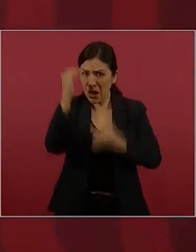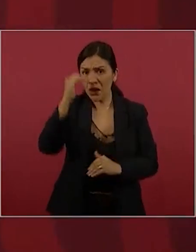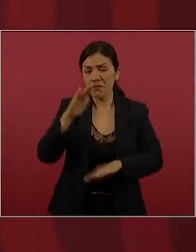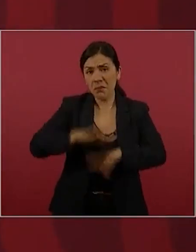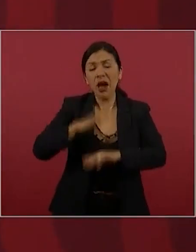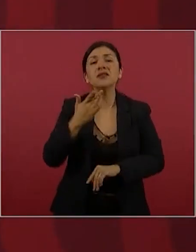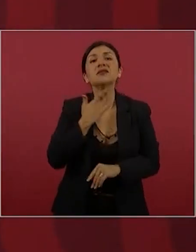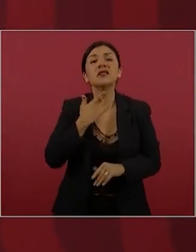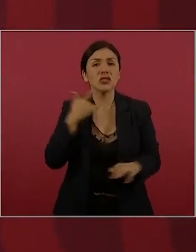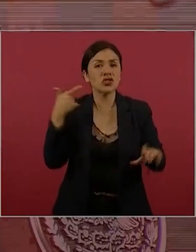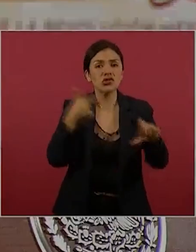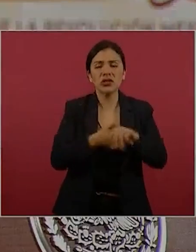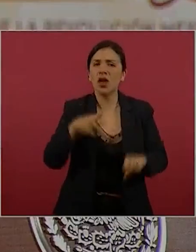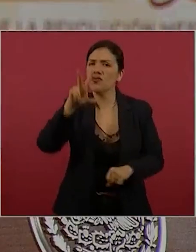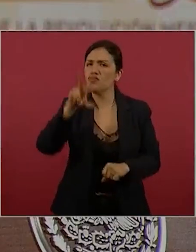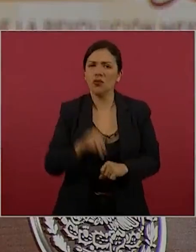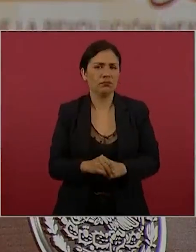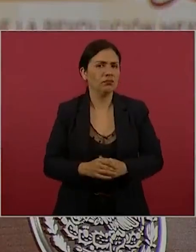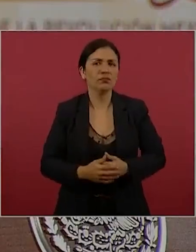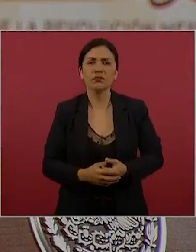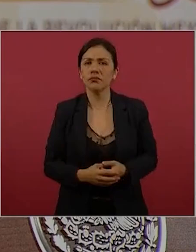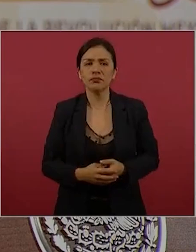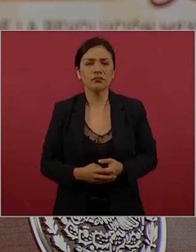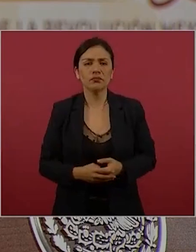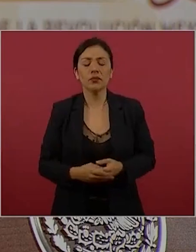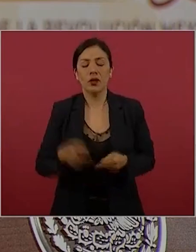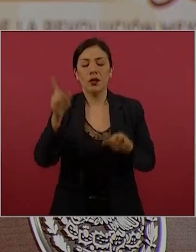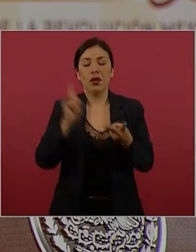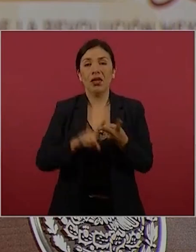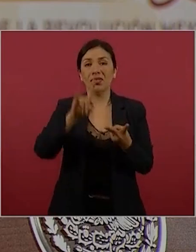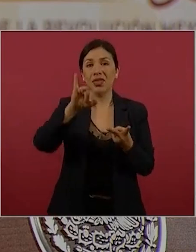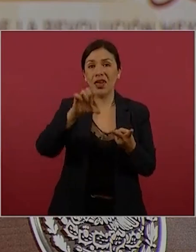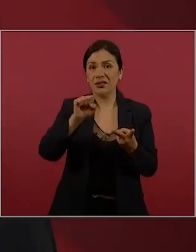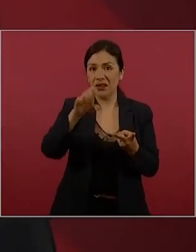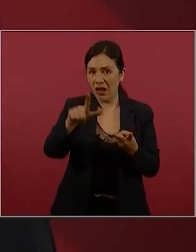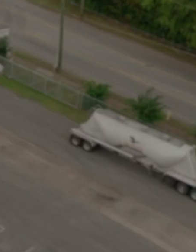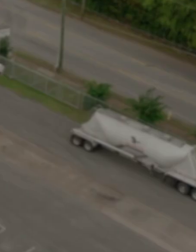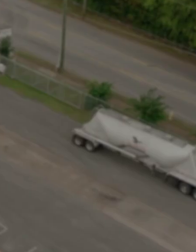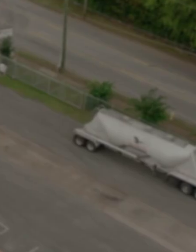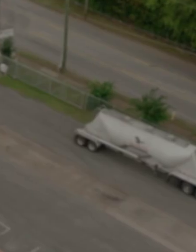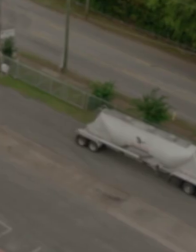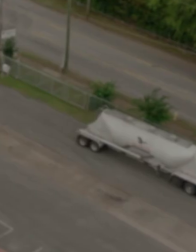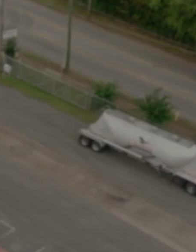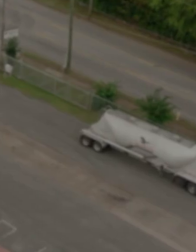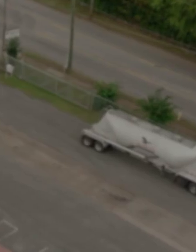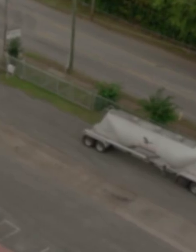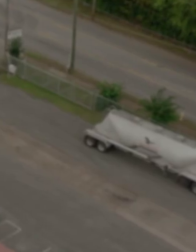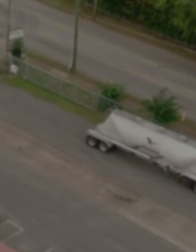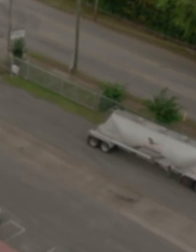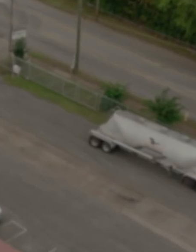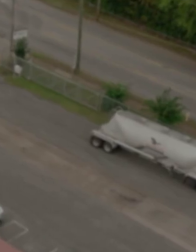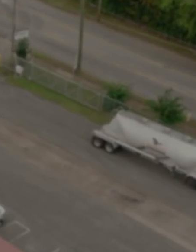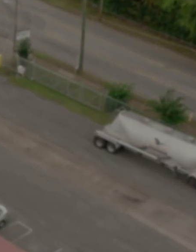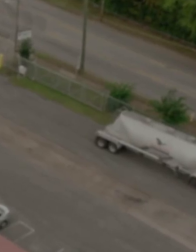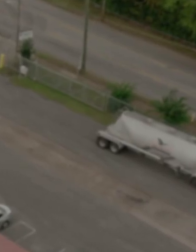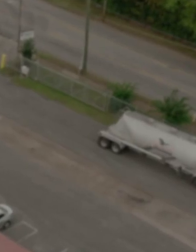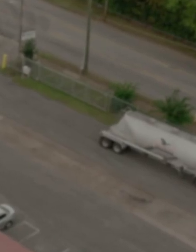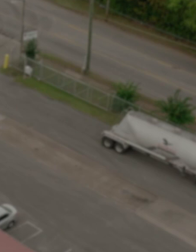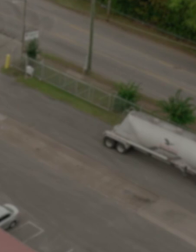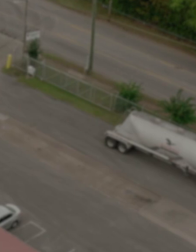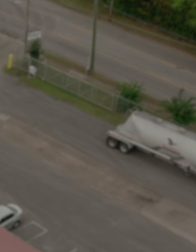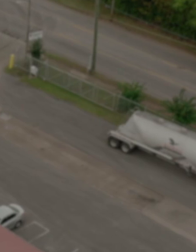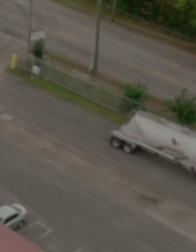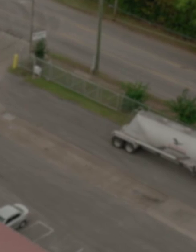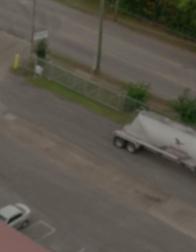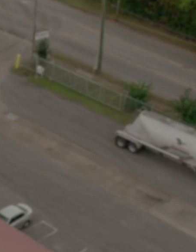precios de las gasolinas, del diésel ni de la luz. El presidente López Obrador señaló que se